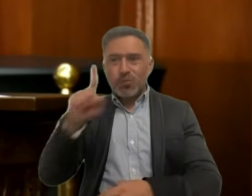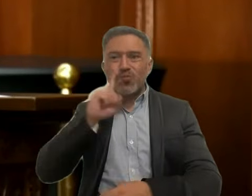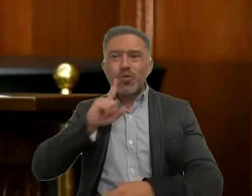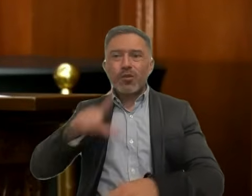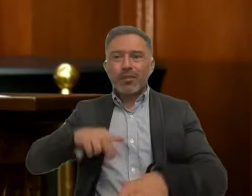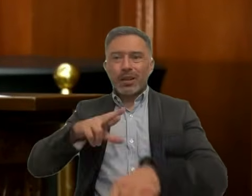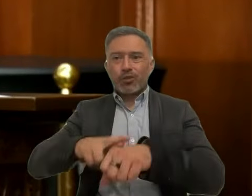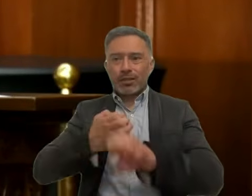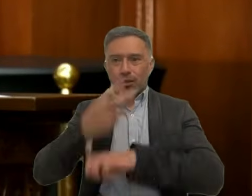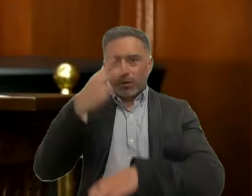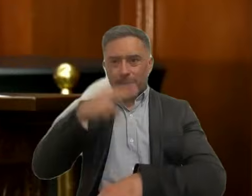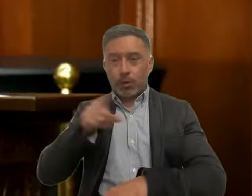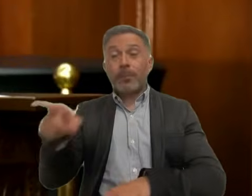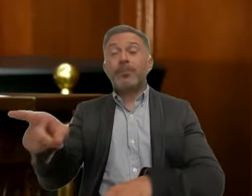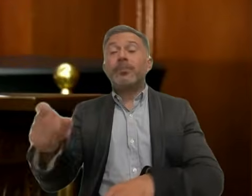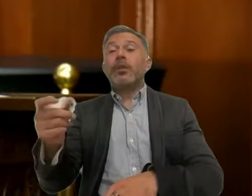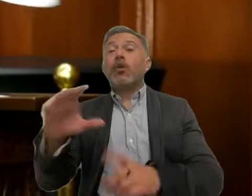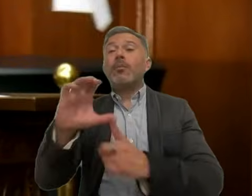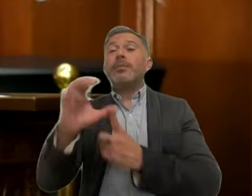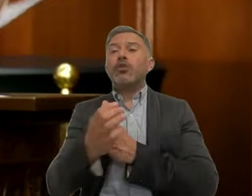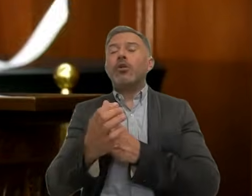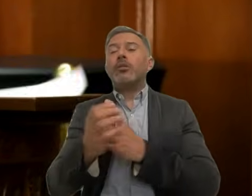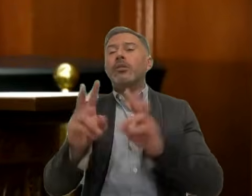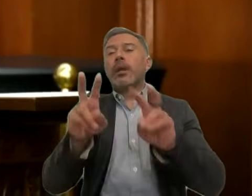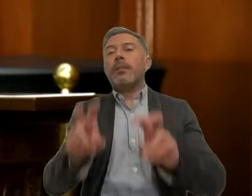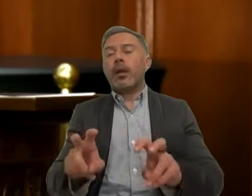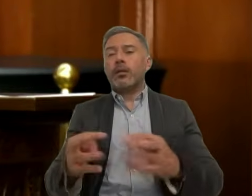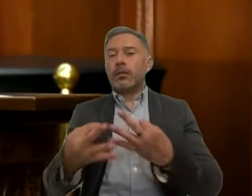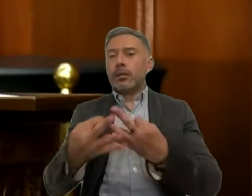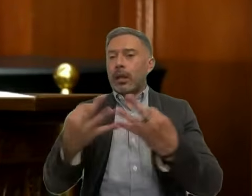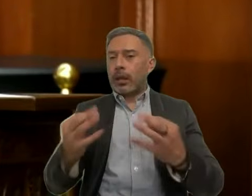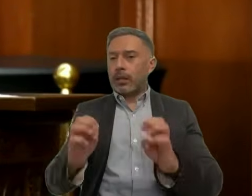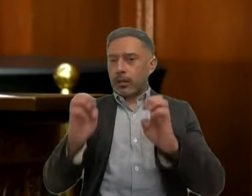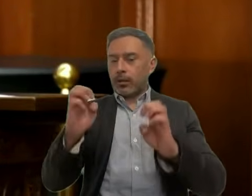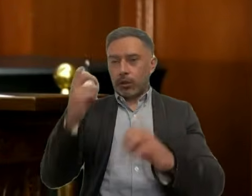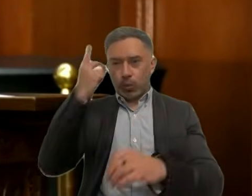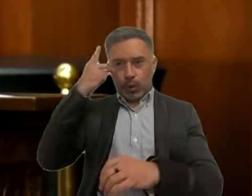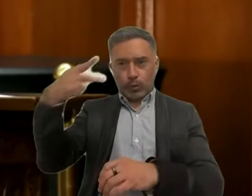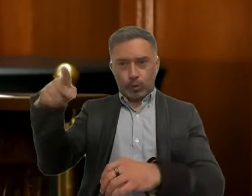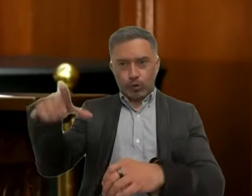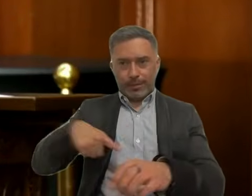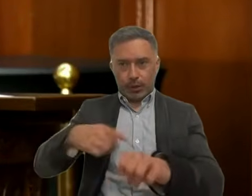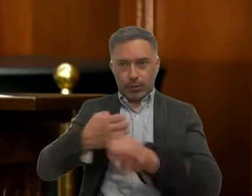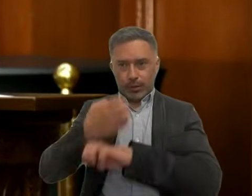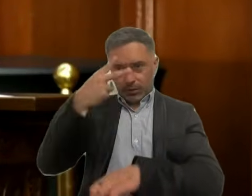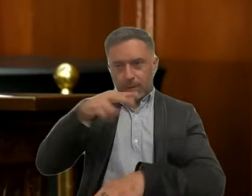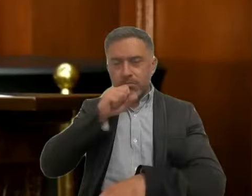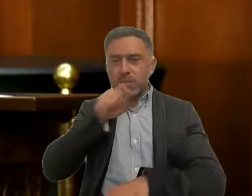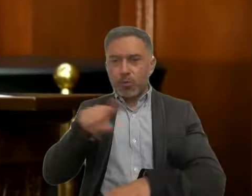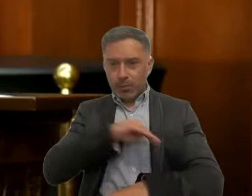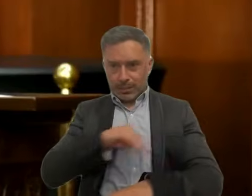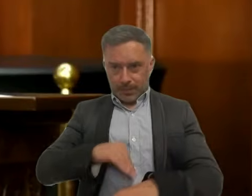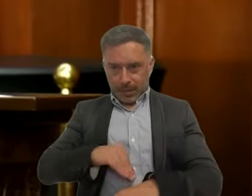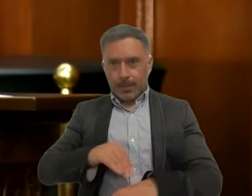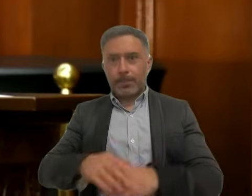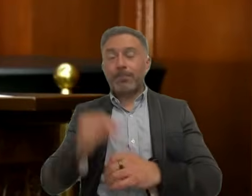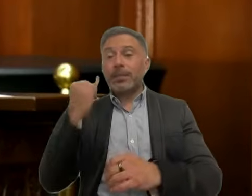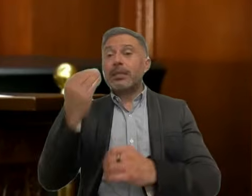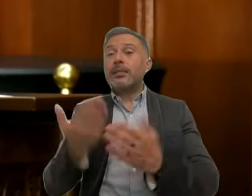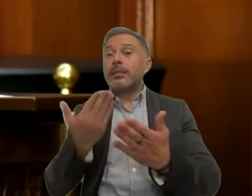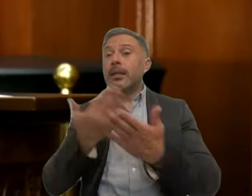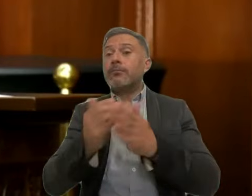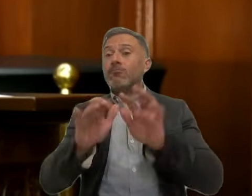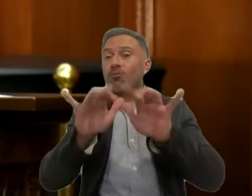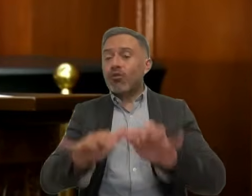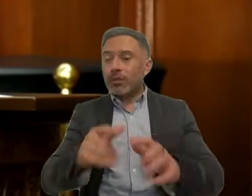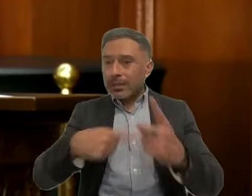por la Comisión Legislativa de Patrimonio Estatal y Municipal. Discusión y resolución del dictamen de la